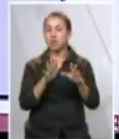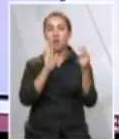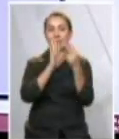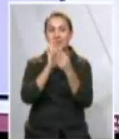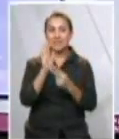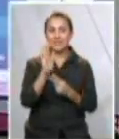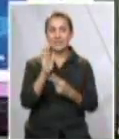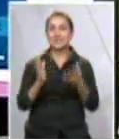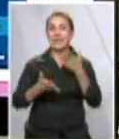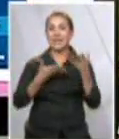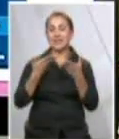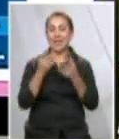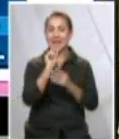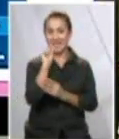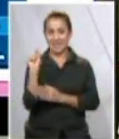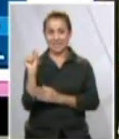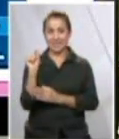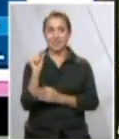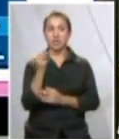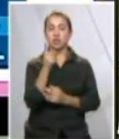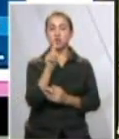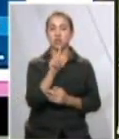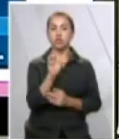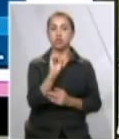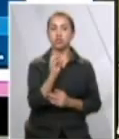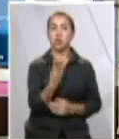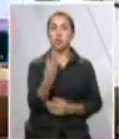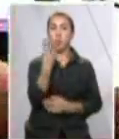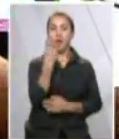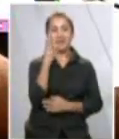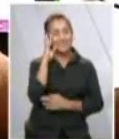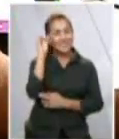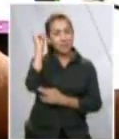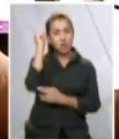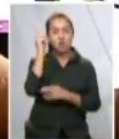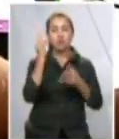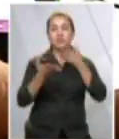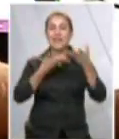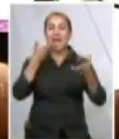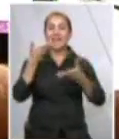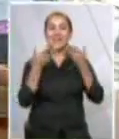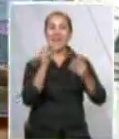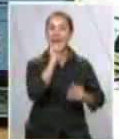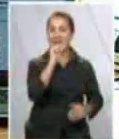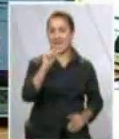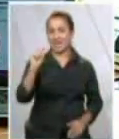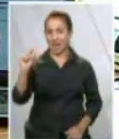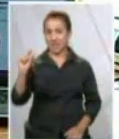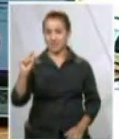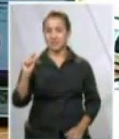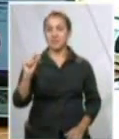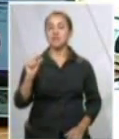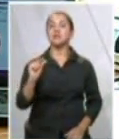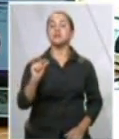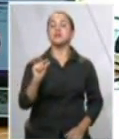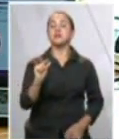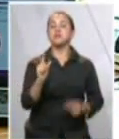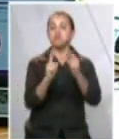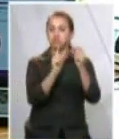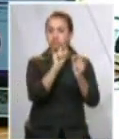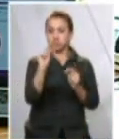letras. El primer trabajo que se creó fue Canta Letras, que es un software que